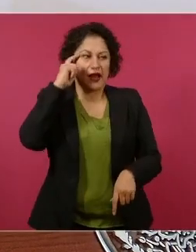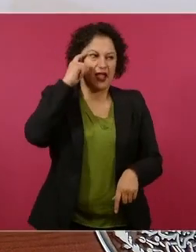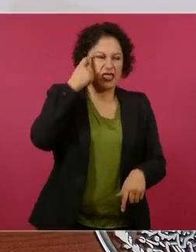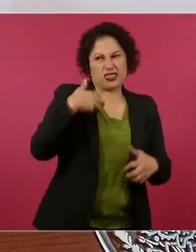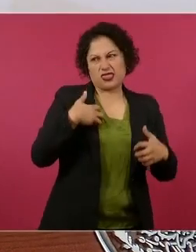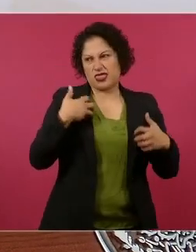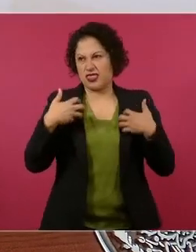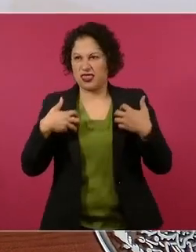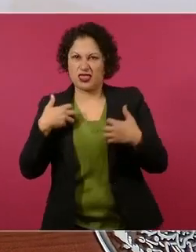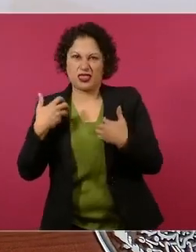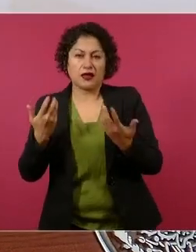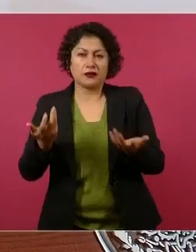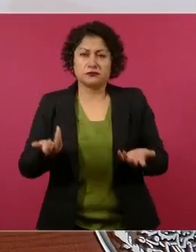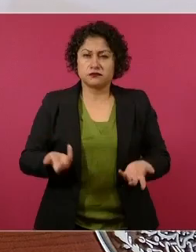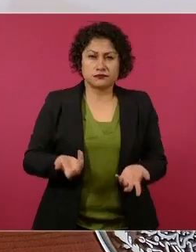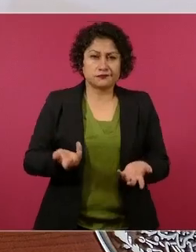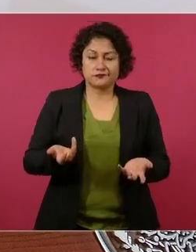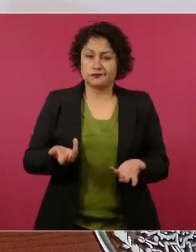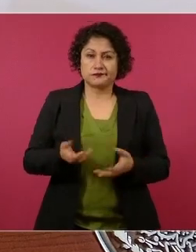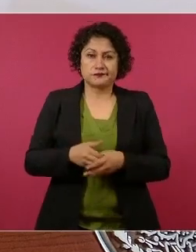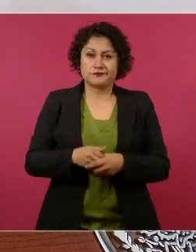Vamos a estar